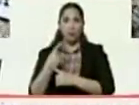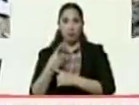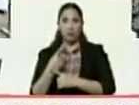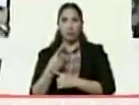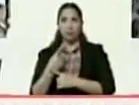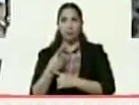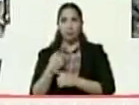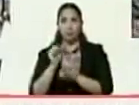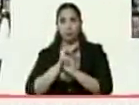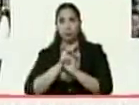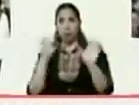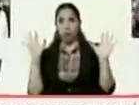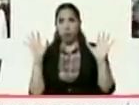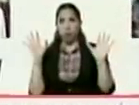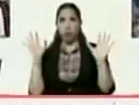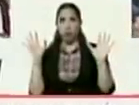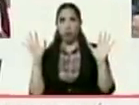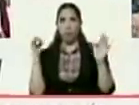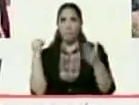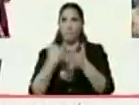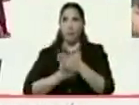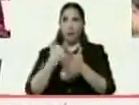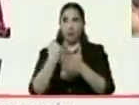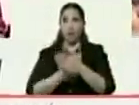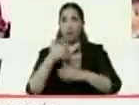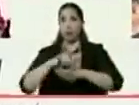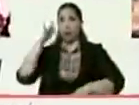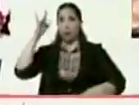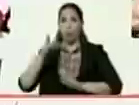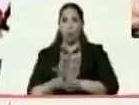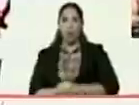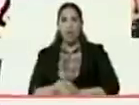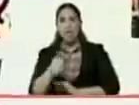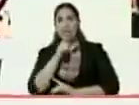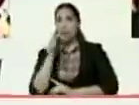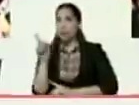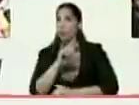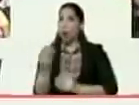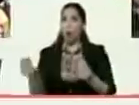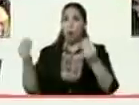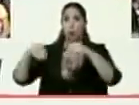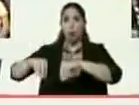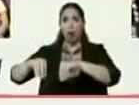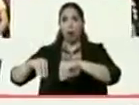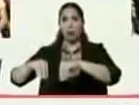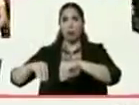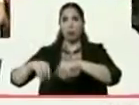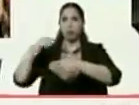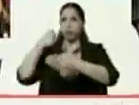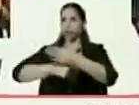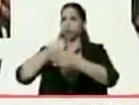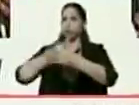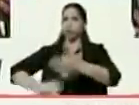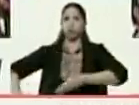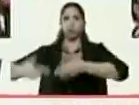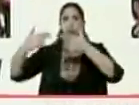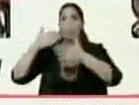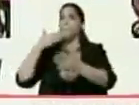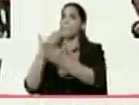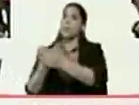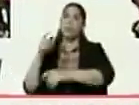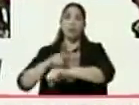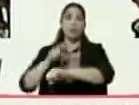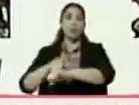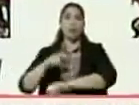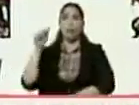estar claro de la batalla que les toca. Quien no esté en condiciones de dar esa batalla, pida tiempo